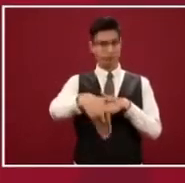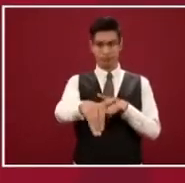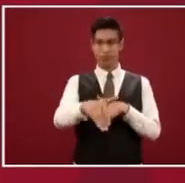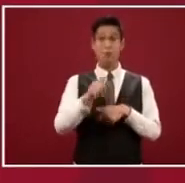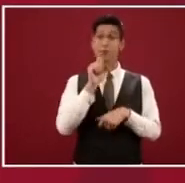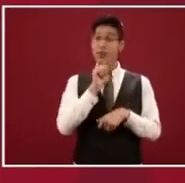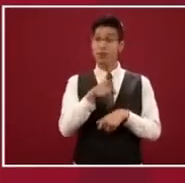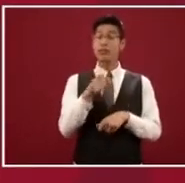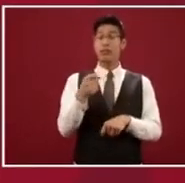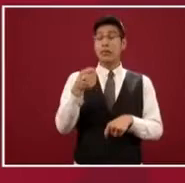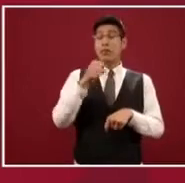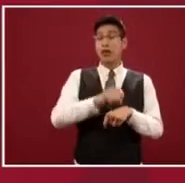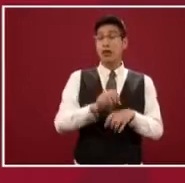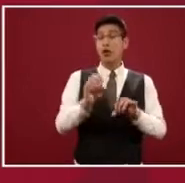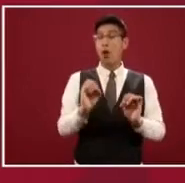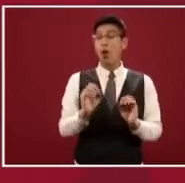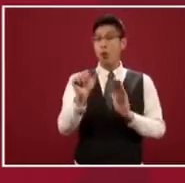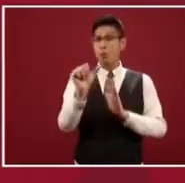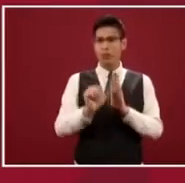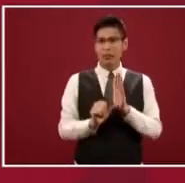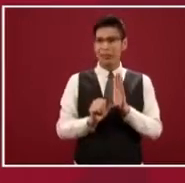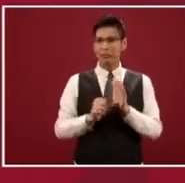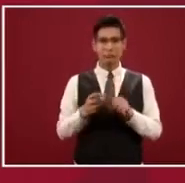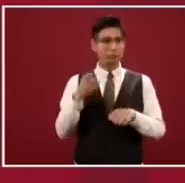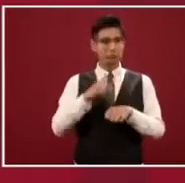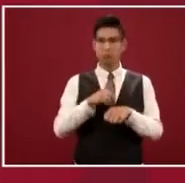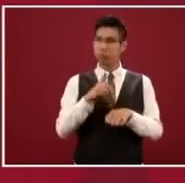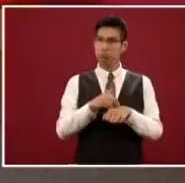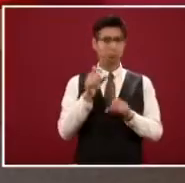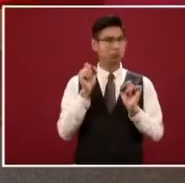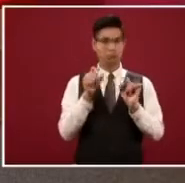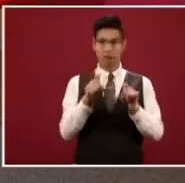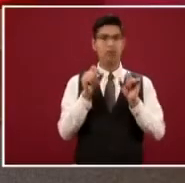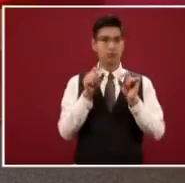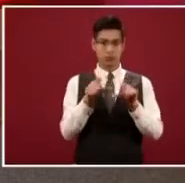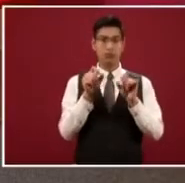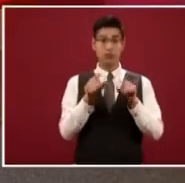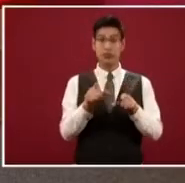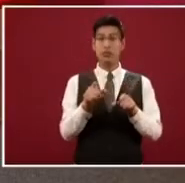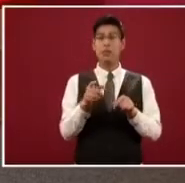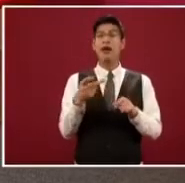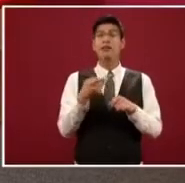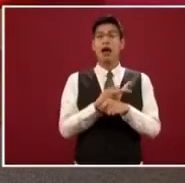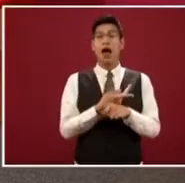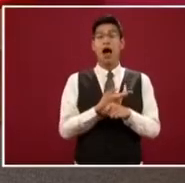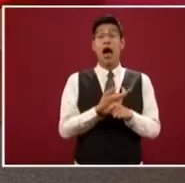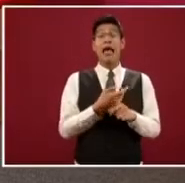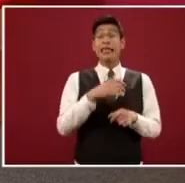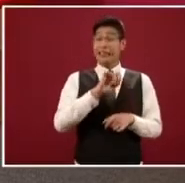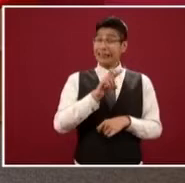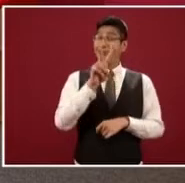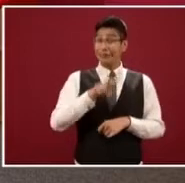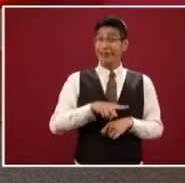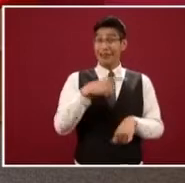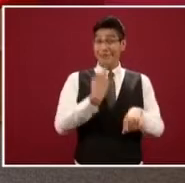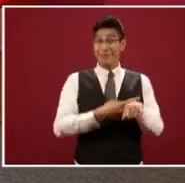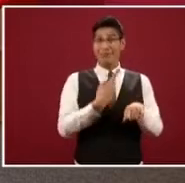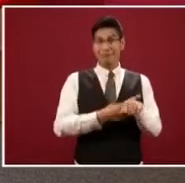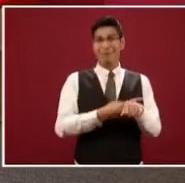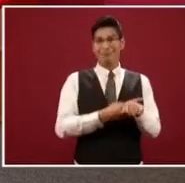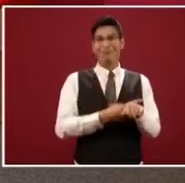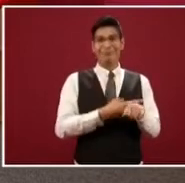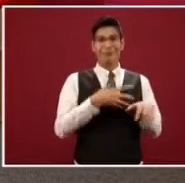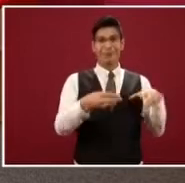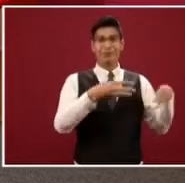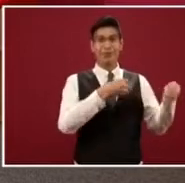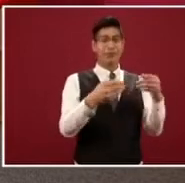y los siguientes meses, en donde vamos a tener un incremento de casos confirmados de la enfermedad, ¿sí?